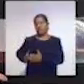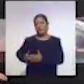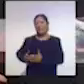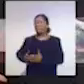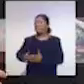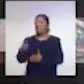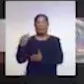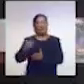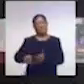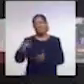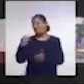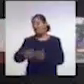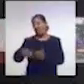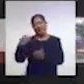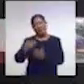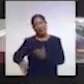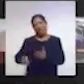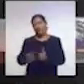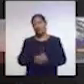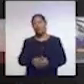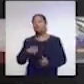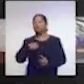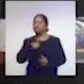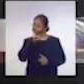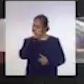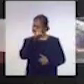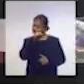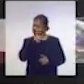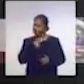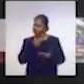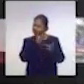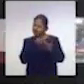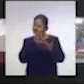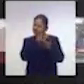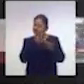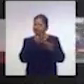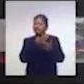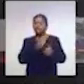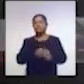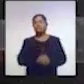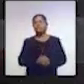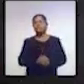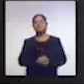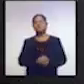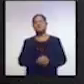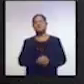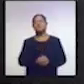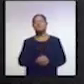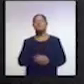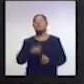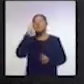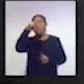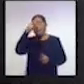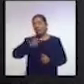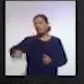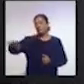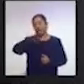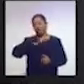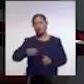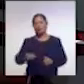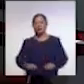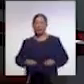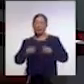me es suficiente. Entonces, tocaré las puertas que tenga que tocar siempre. Y bueno, los retos es mejorar las condiciones de vida de nuestras